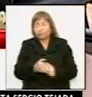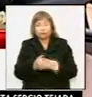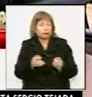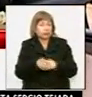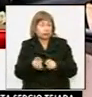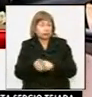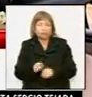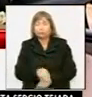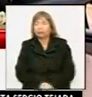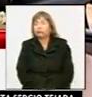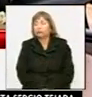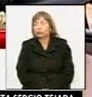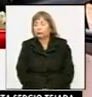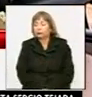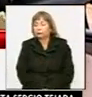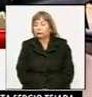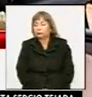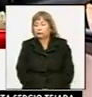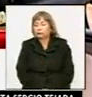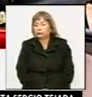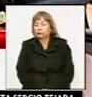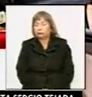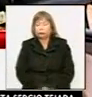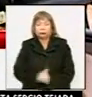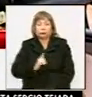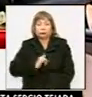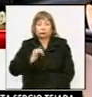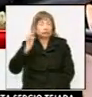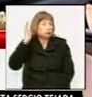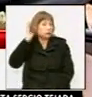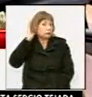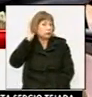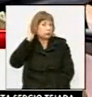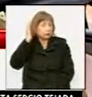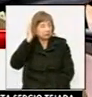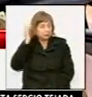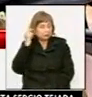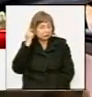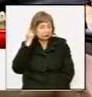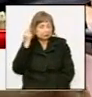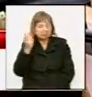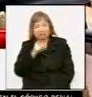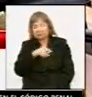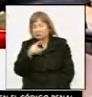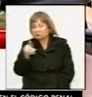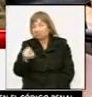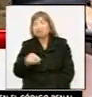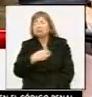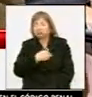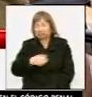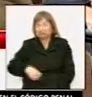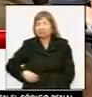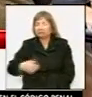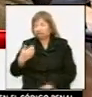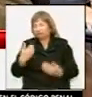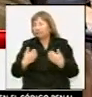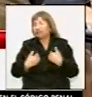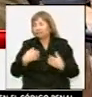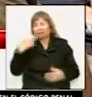tanto, yo realmente he escuchado algunos congresistas que han participado, tienen toda la razón,